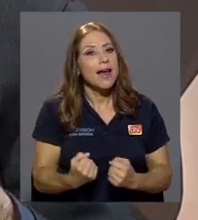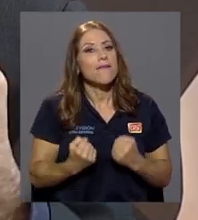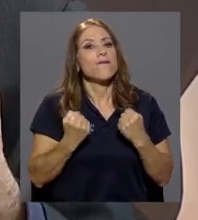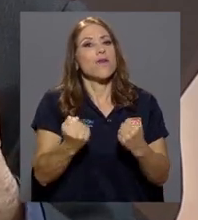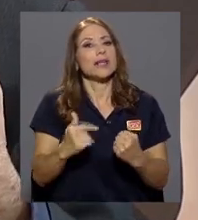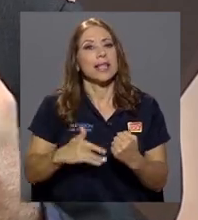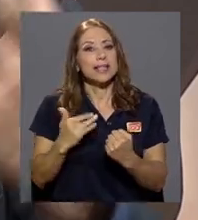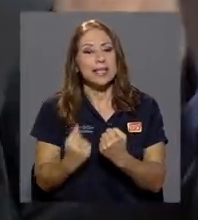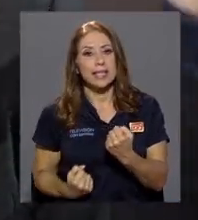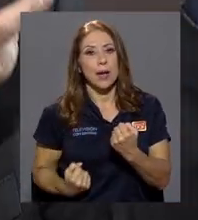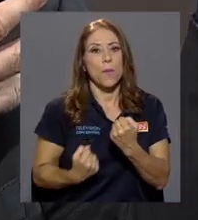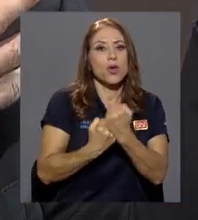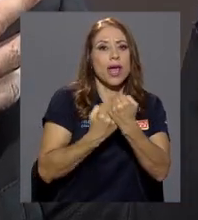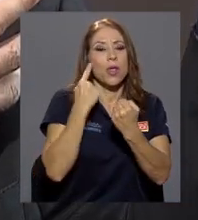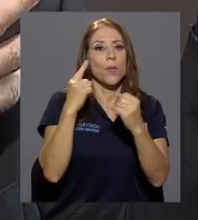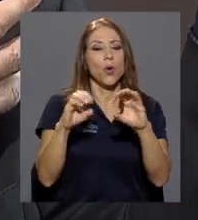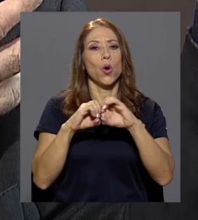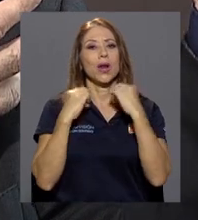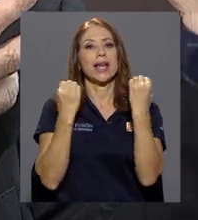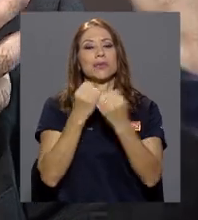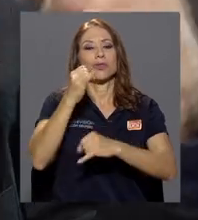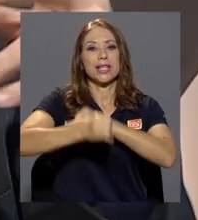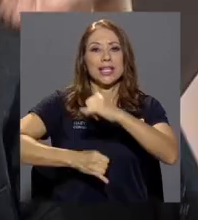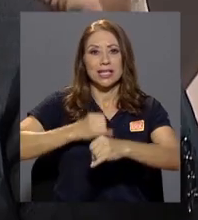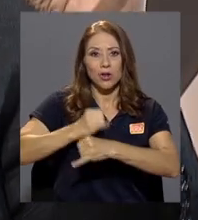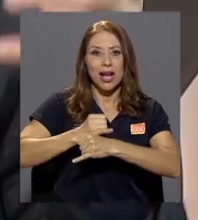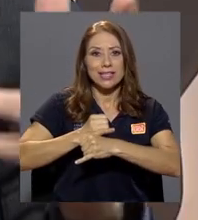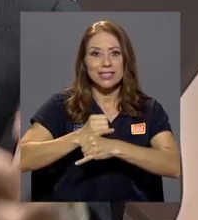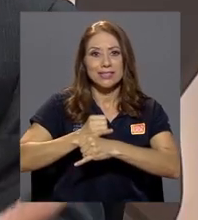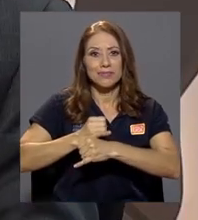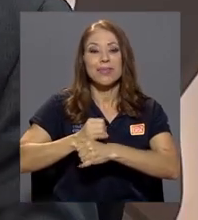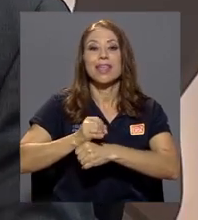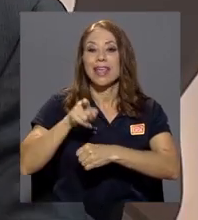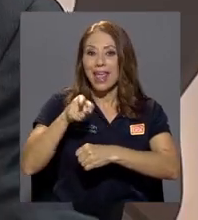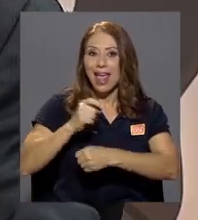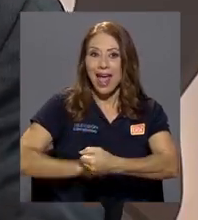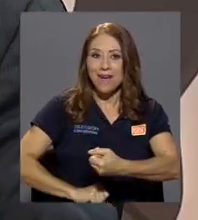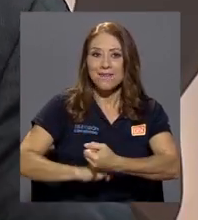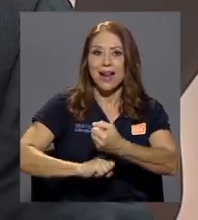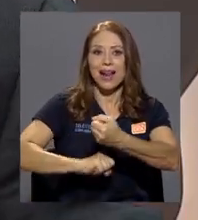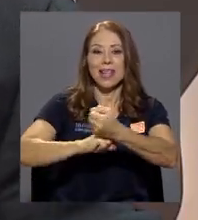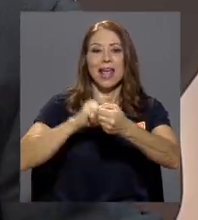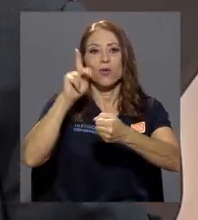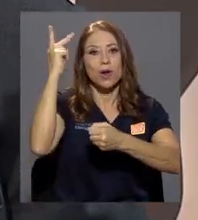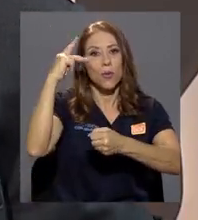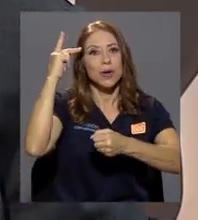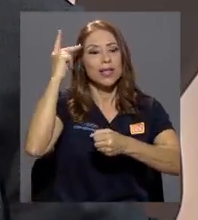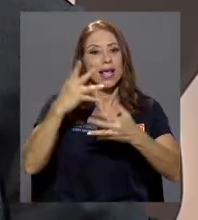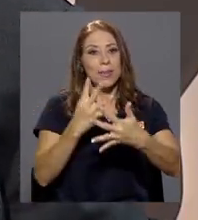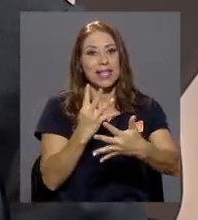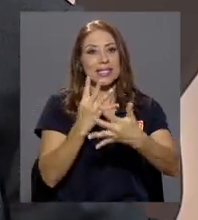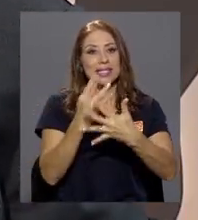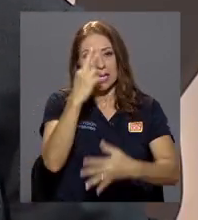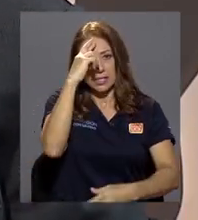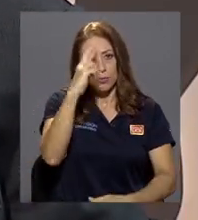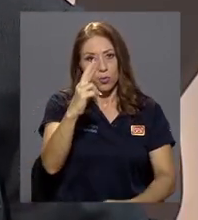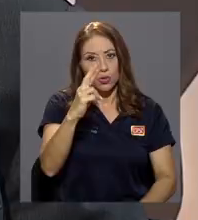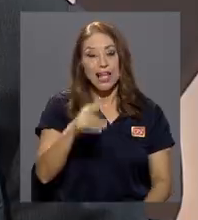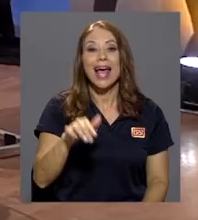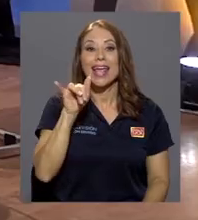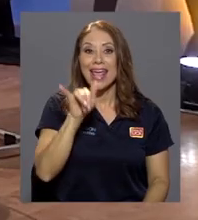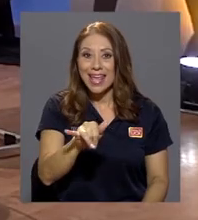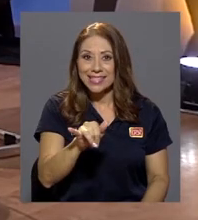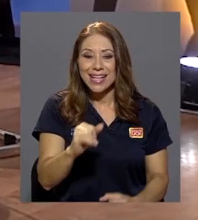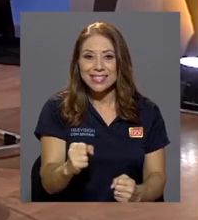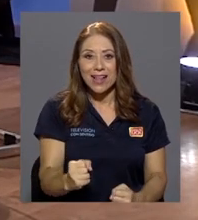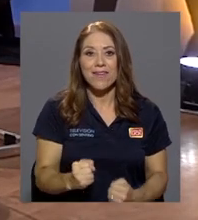sentirse apoyado por organismos internacionales que avalarían claramente una política penitenciaria respetuosa esta es